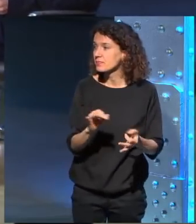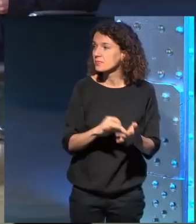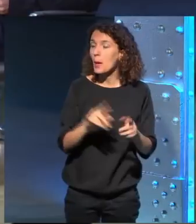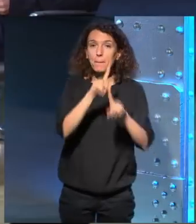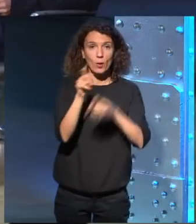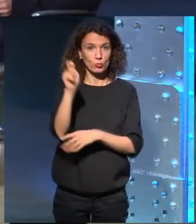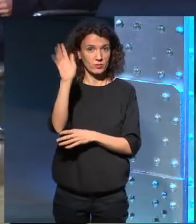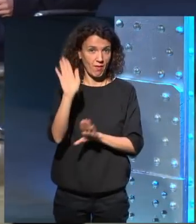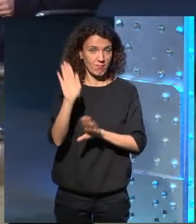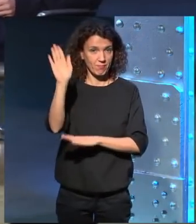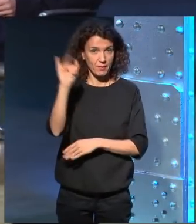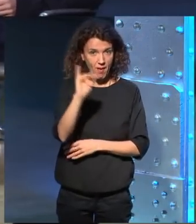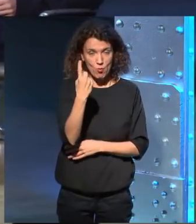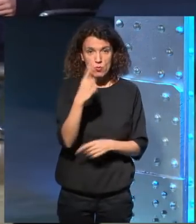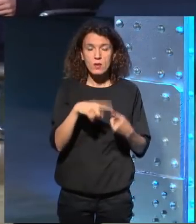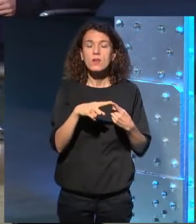sí